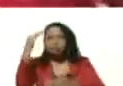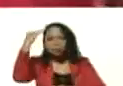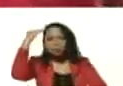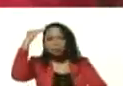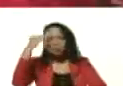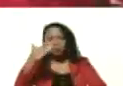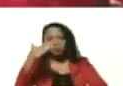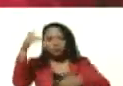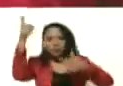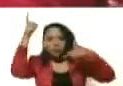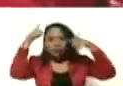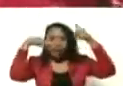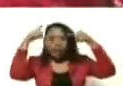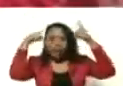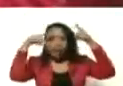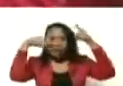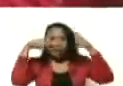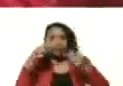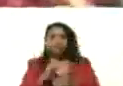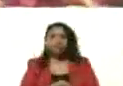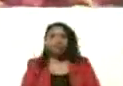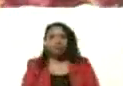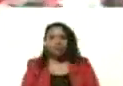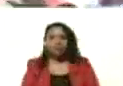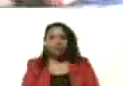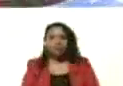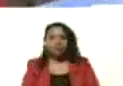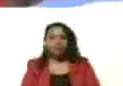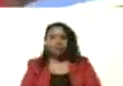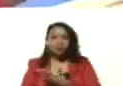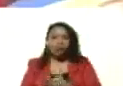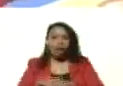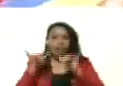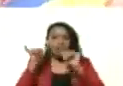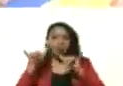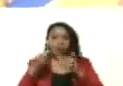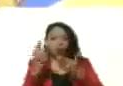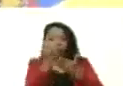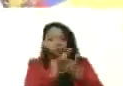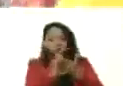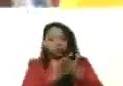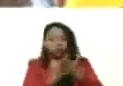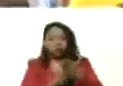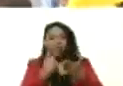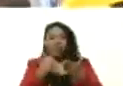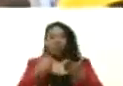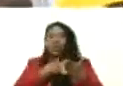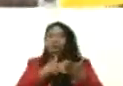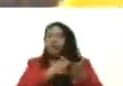comandante Hugo Chávez Frías. Él mismo lo dibujó y dijo, yo